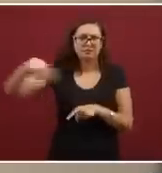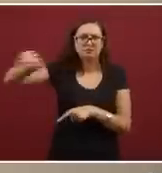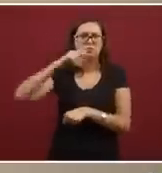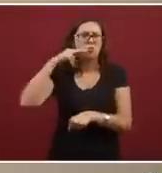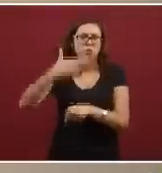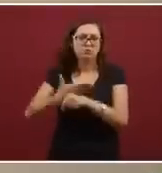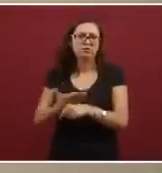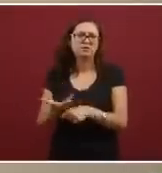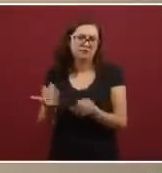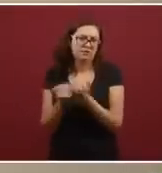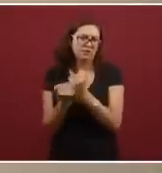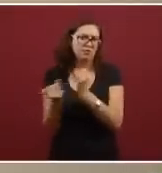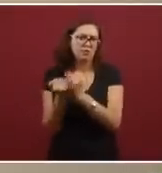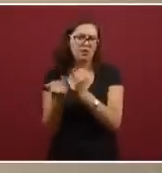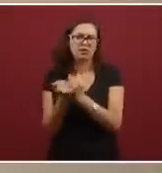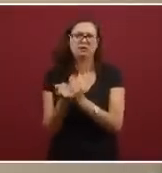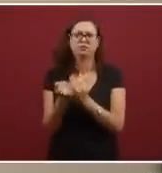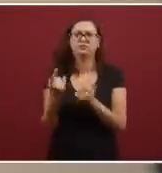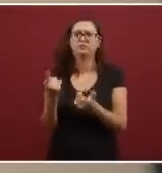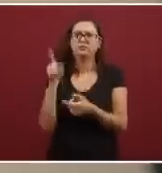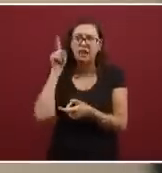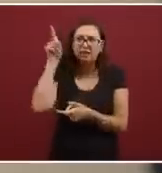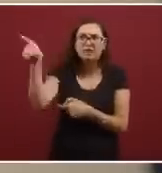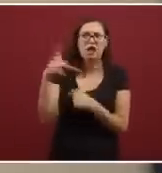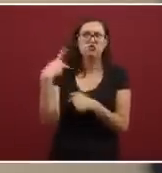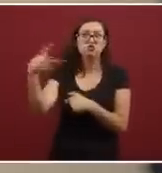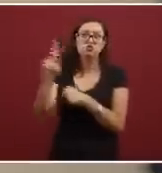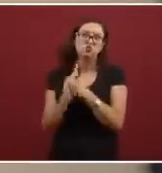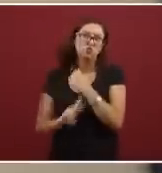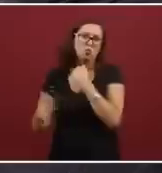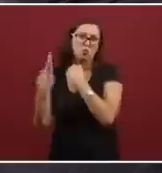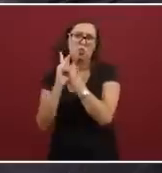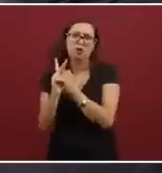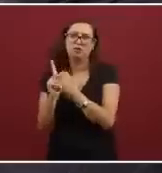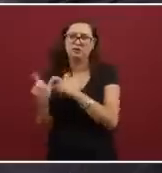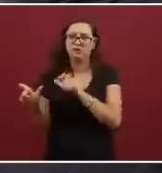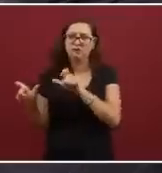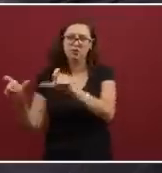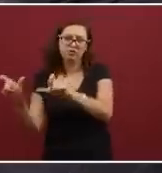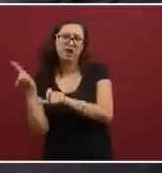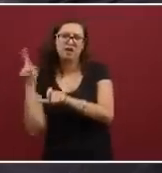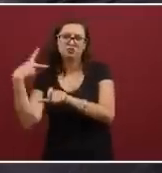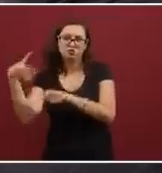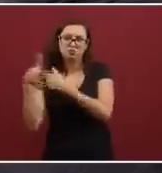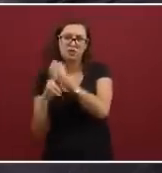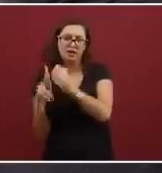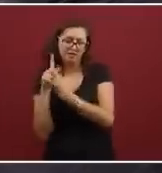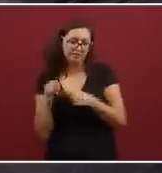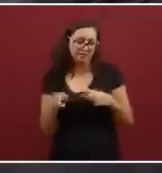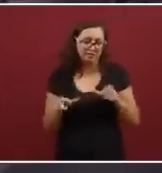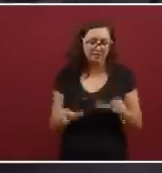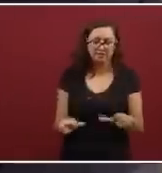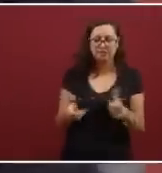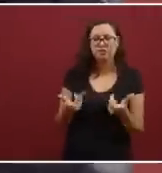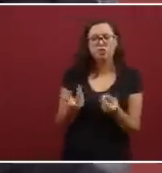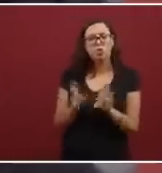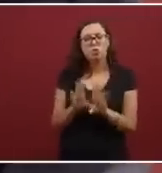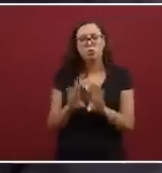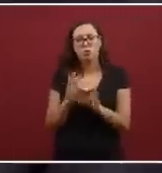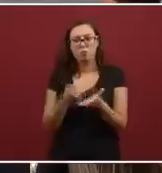al combate, para que ellos frenen en ambas fronteras este delito? Muchas gracias.